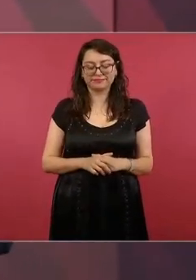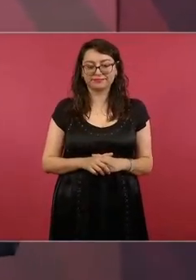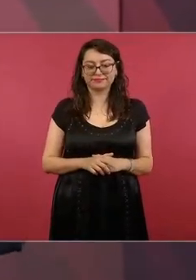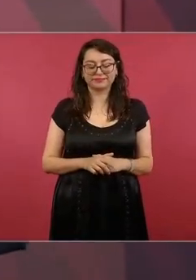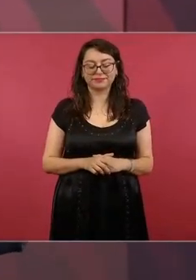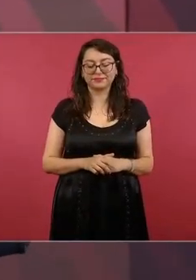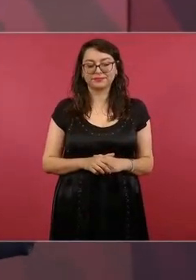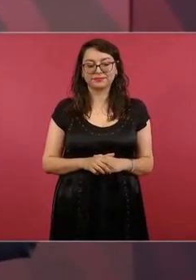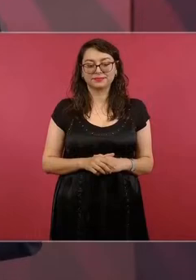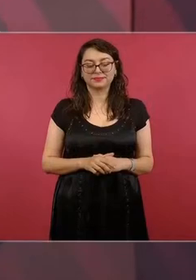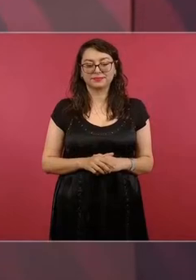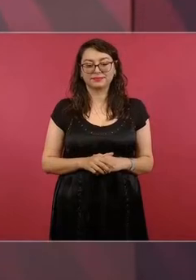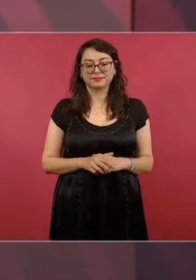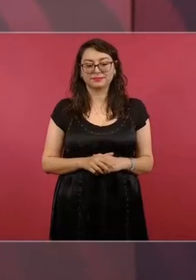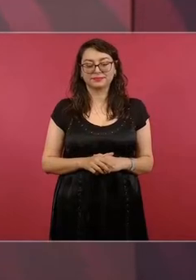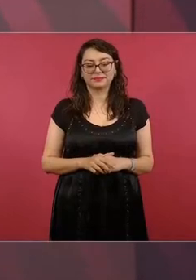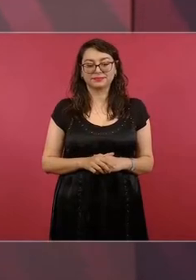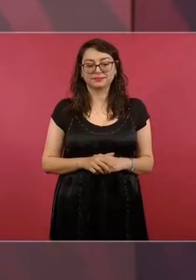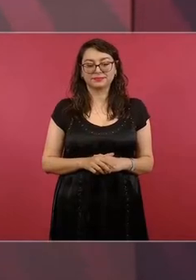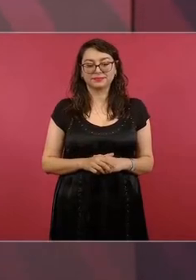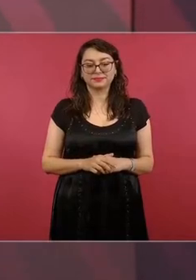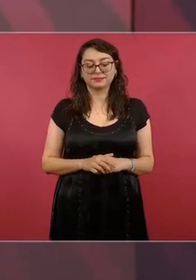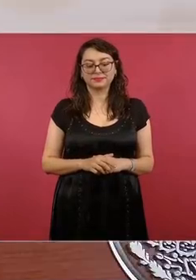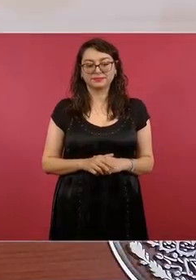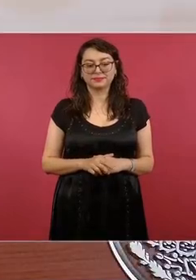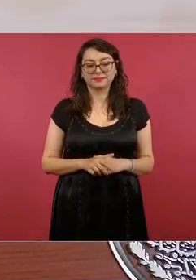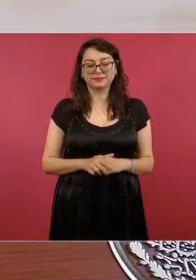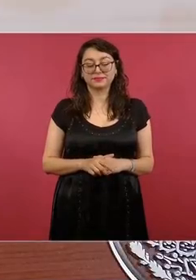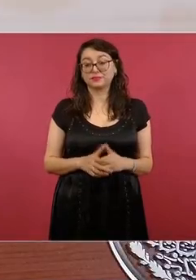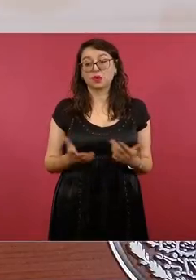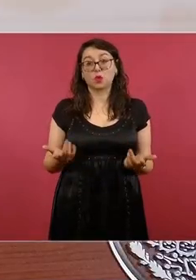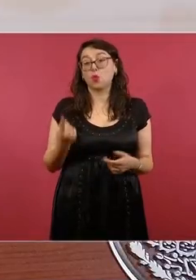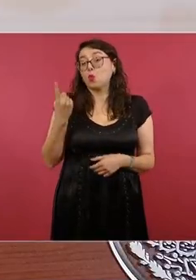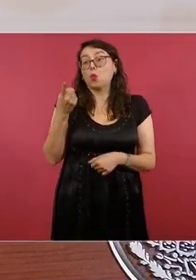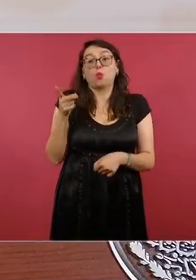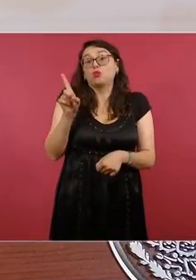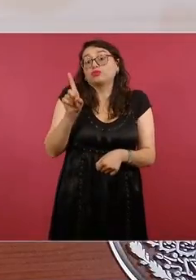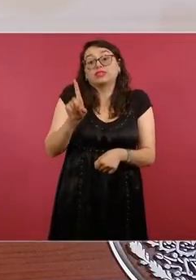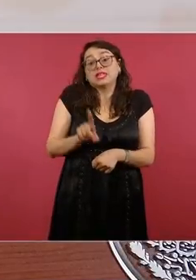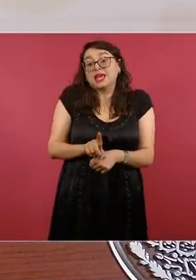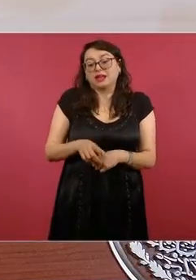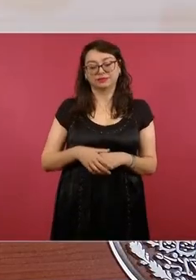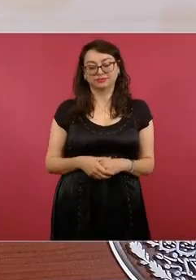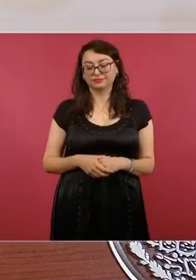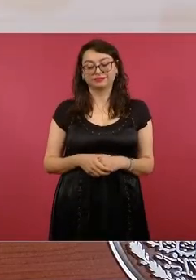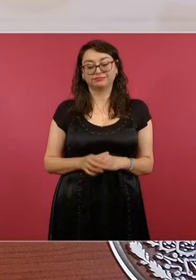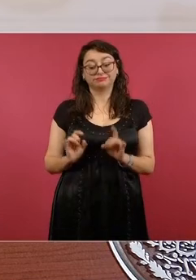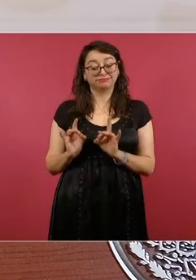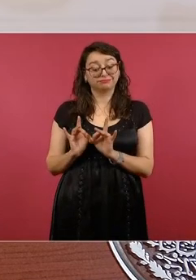Recuerdo que ese mismo día de un hecho que hubo,